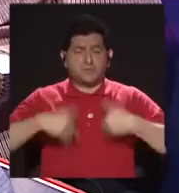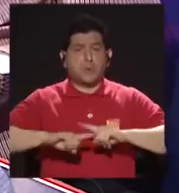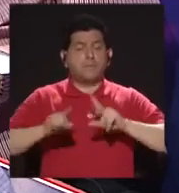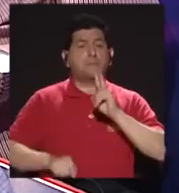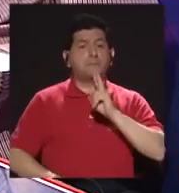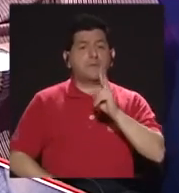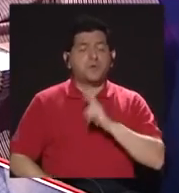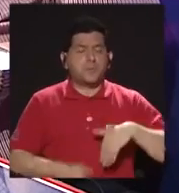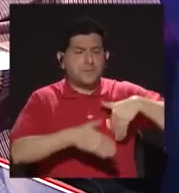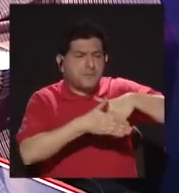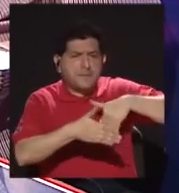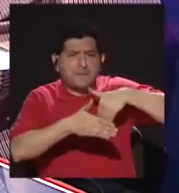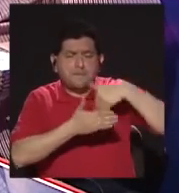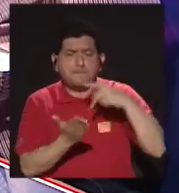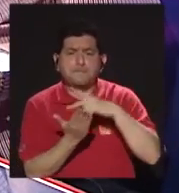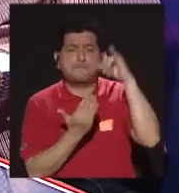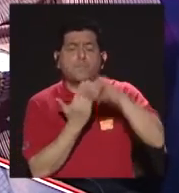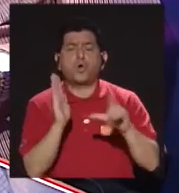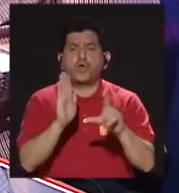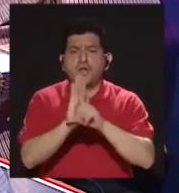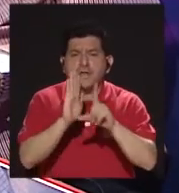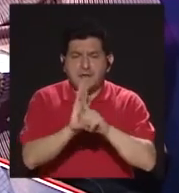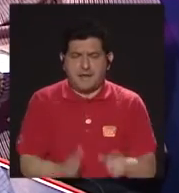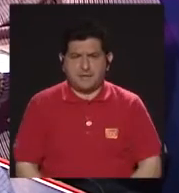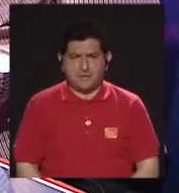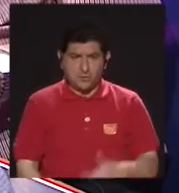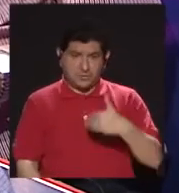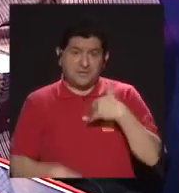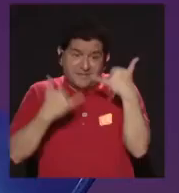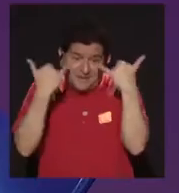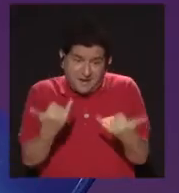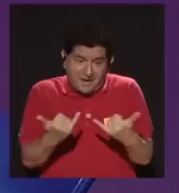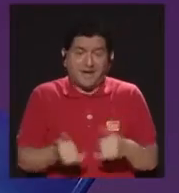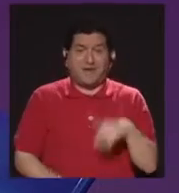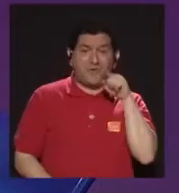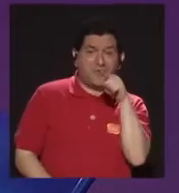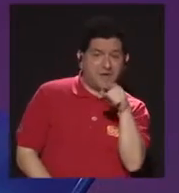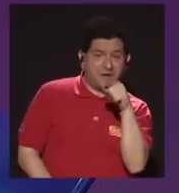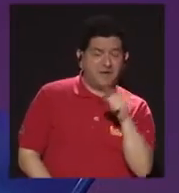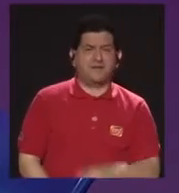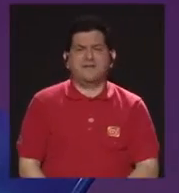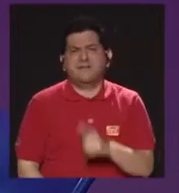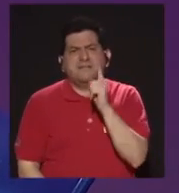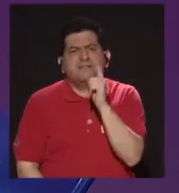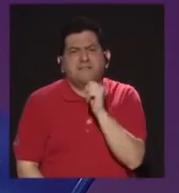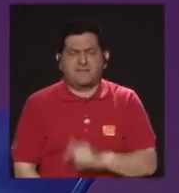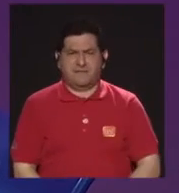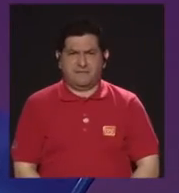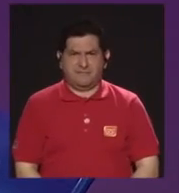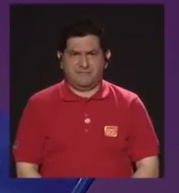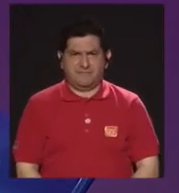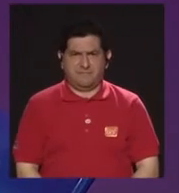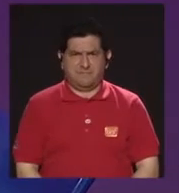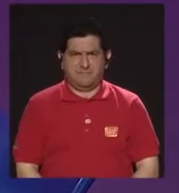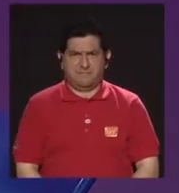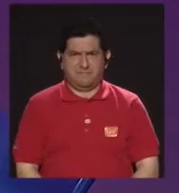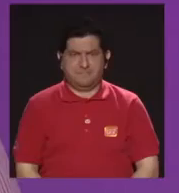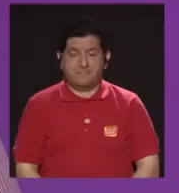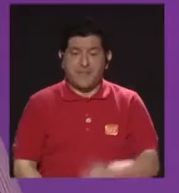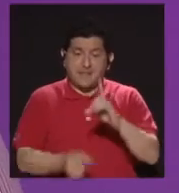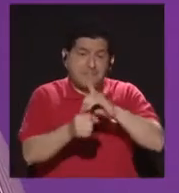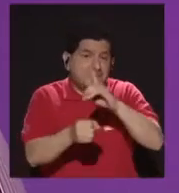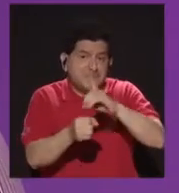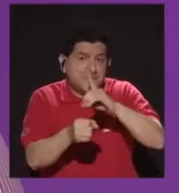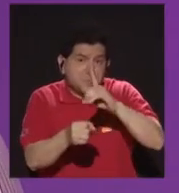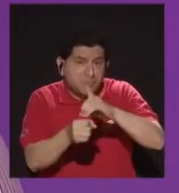en realidad están obstaculizando los proyectos de ley que que hay ahorita en corriente legislativa son los diputados